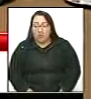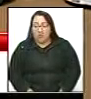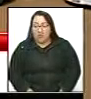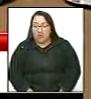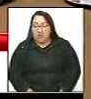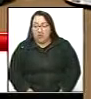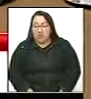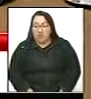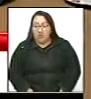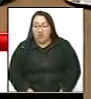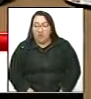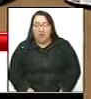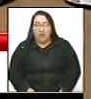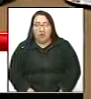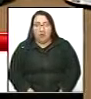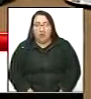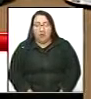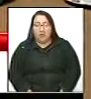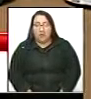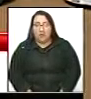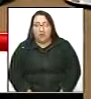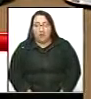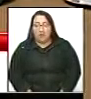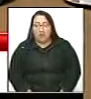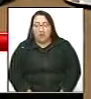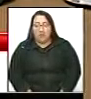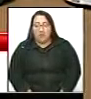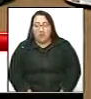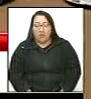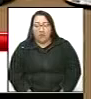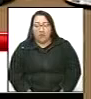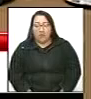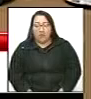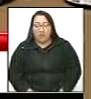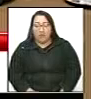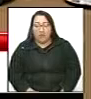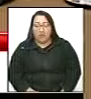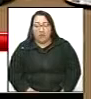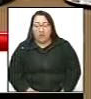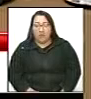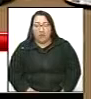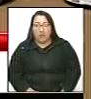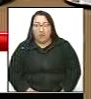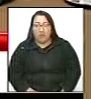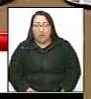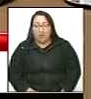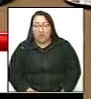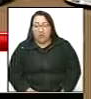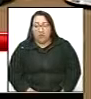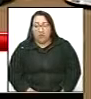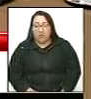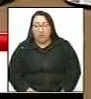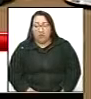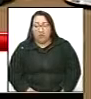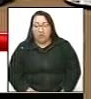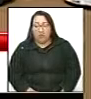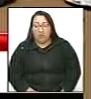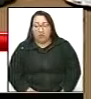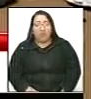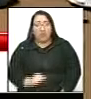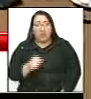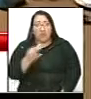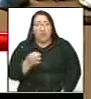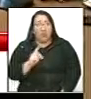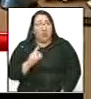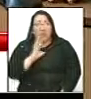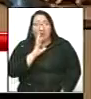análisis. Votamos para que ingrese, se devuelva la en ese extremo. Sí, congresista Chaput. Si bien es cierto, todavía